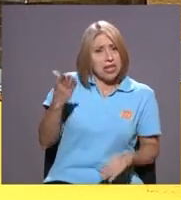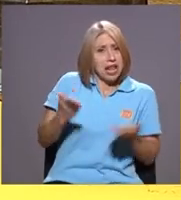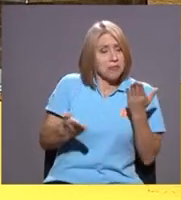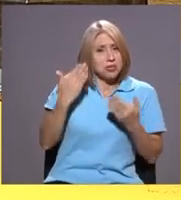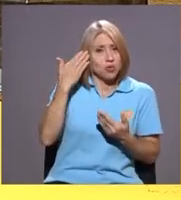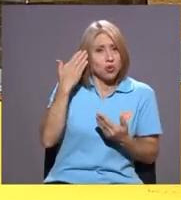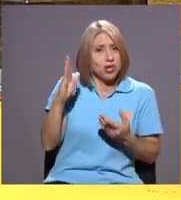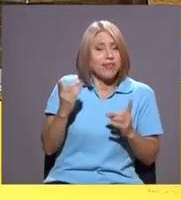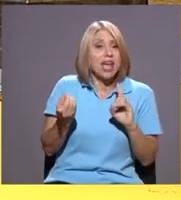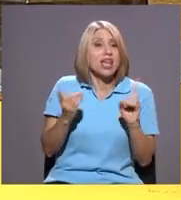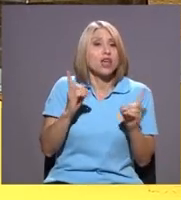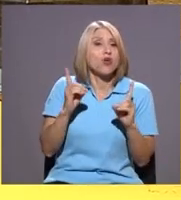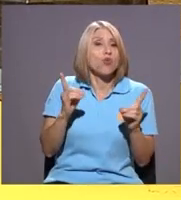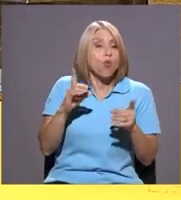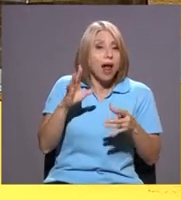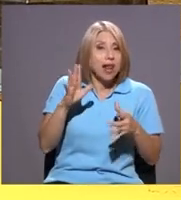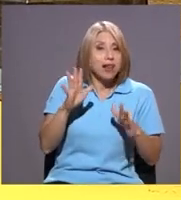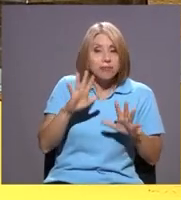país,